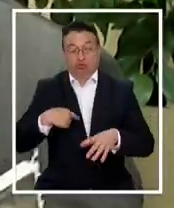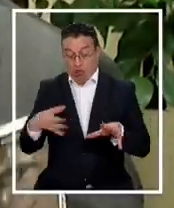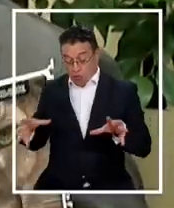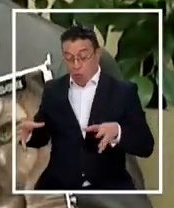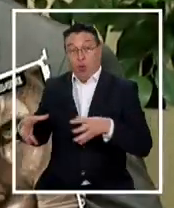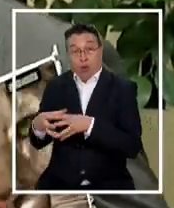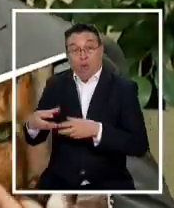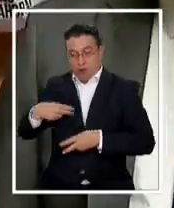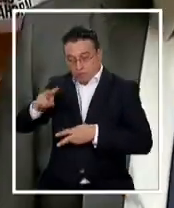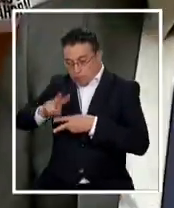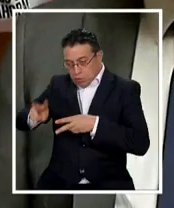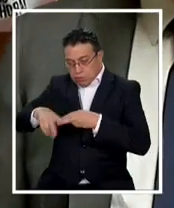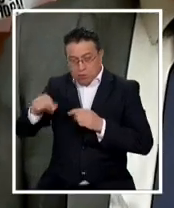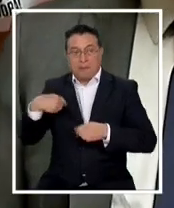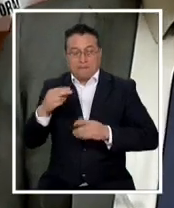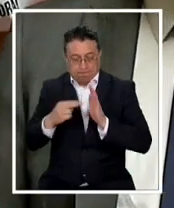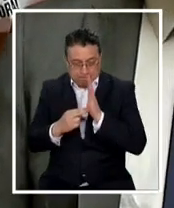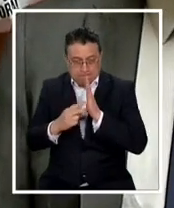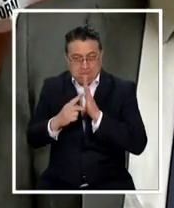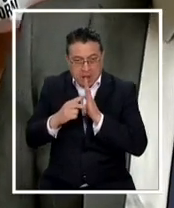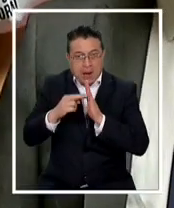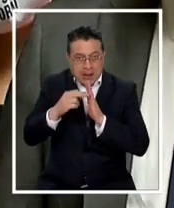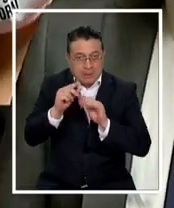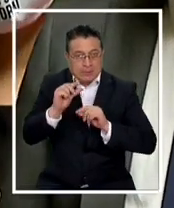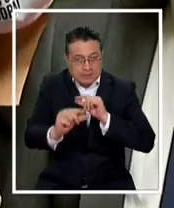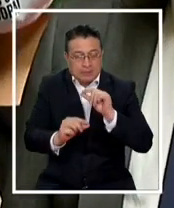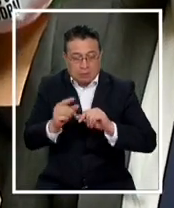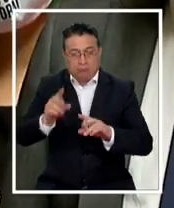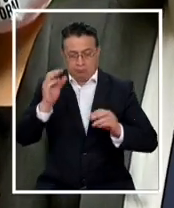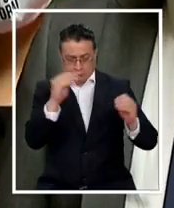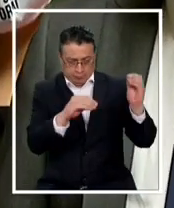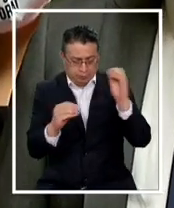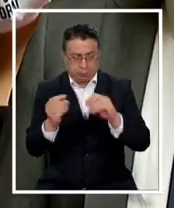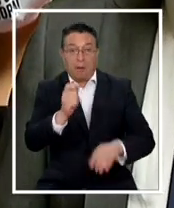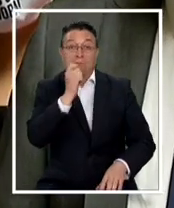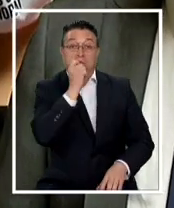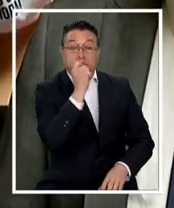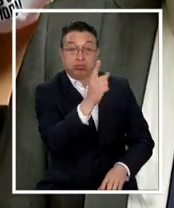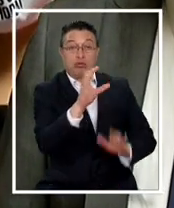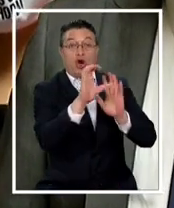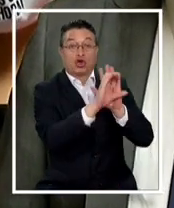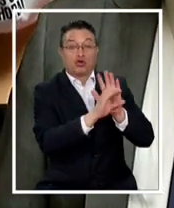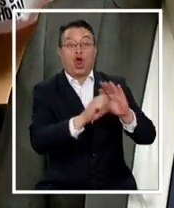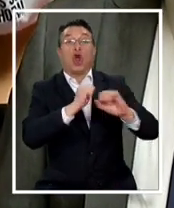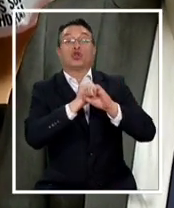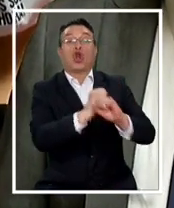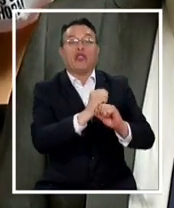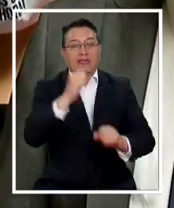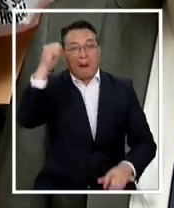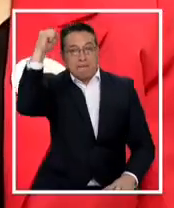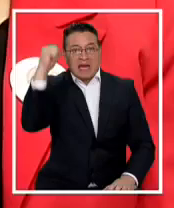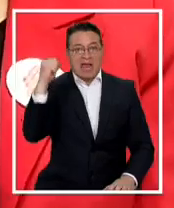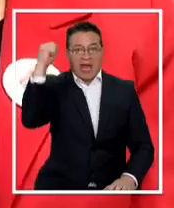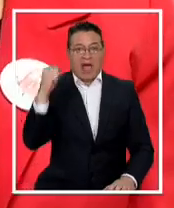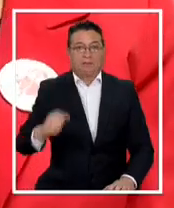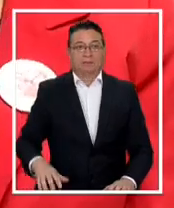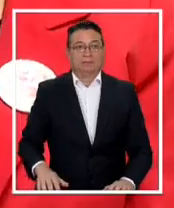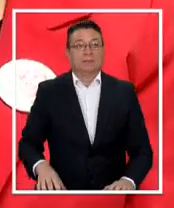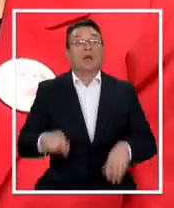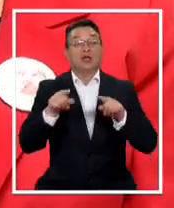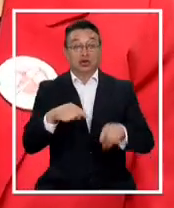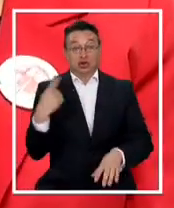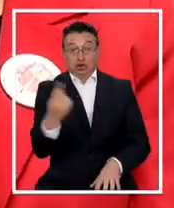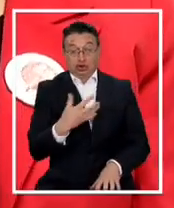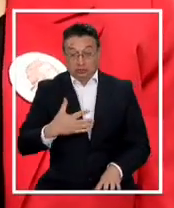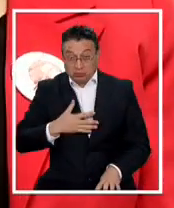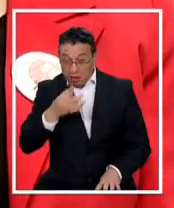grupo para dar los primeros pasos para elaborar una acusación constitucional en contra del presidente Sebastián Piñera. Nosotros sostenemos que